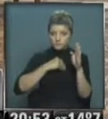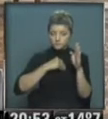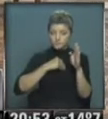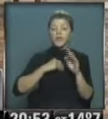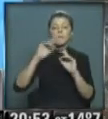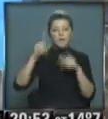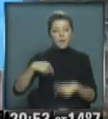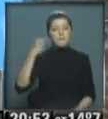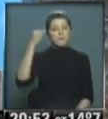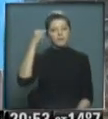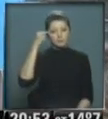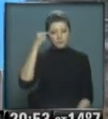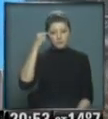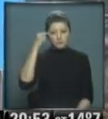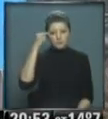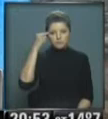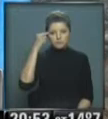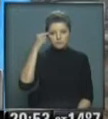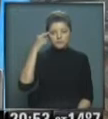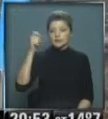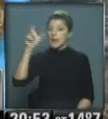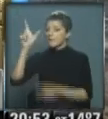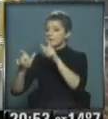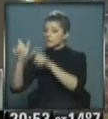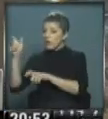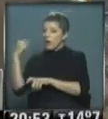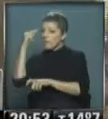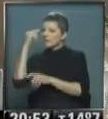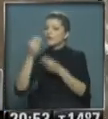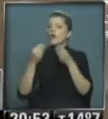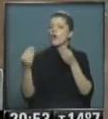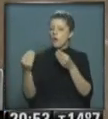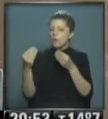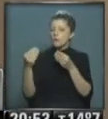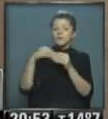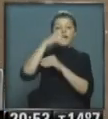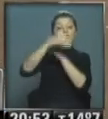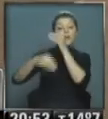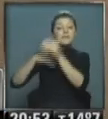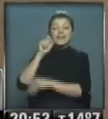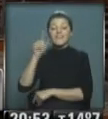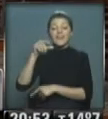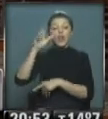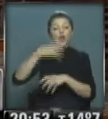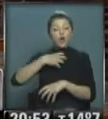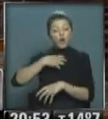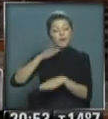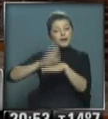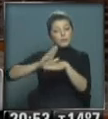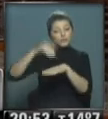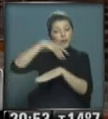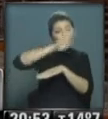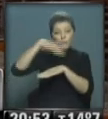ver también cómo recapacitan y cómo reaccionan las familias de los chicos y los mismos